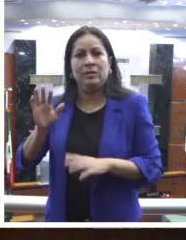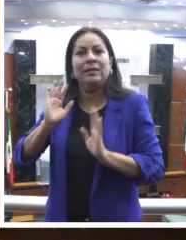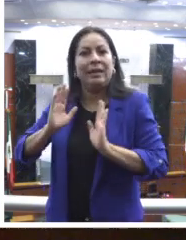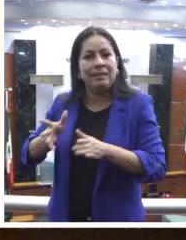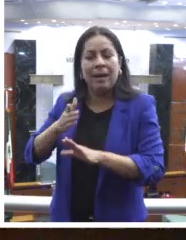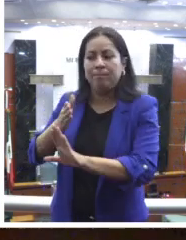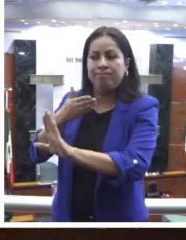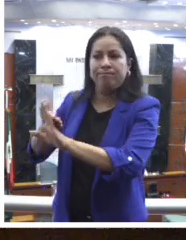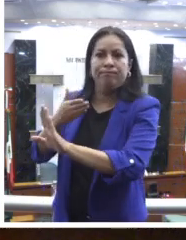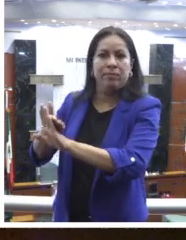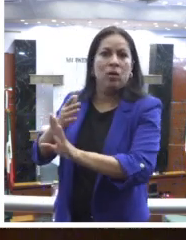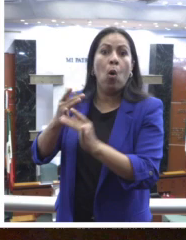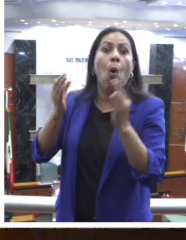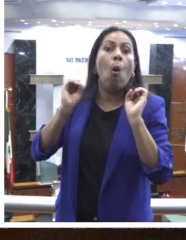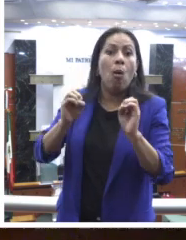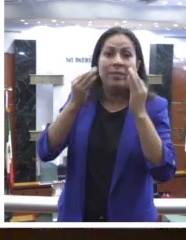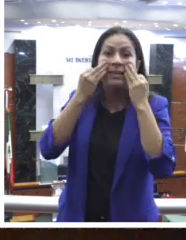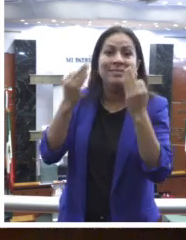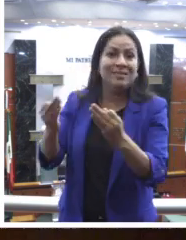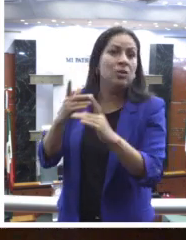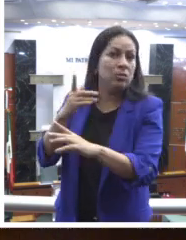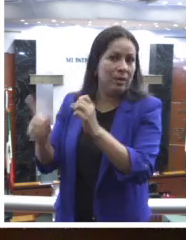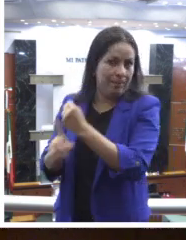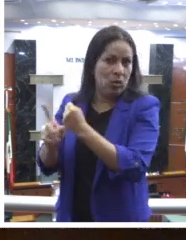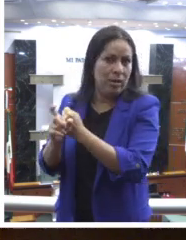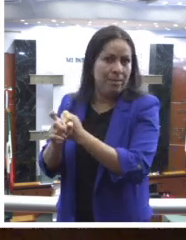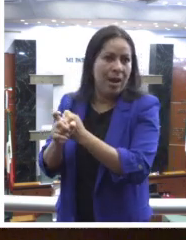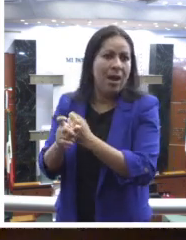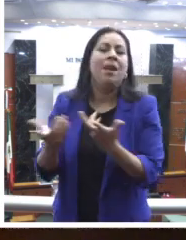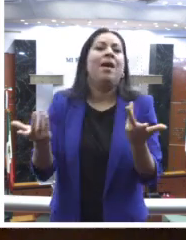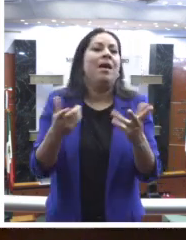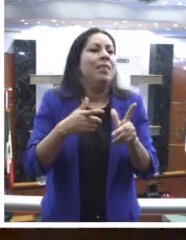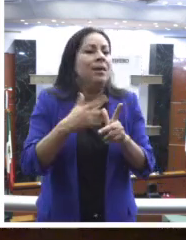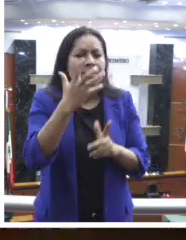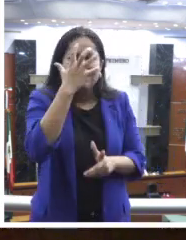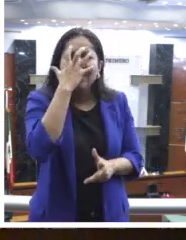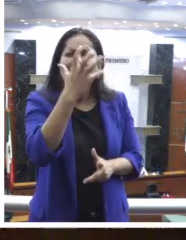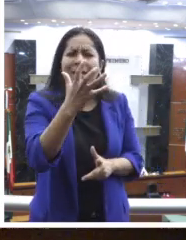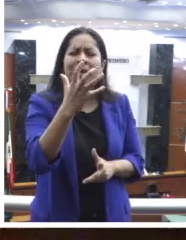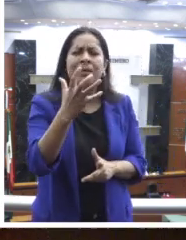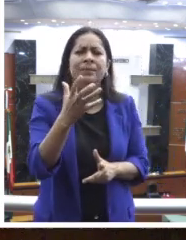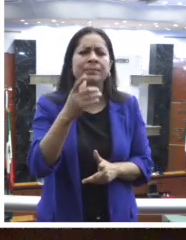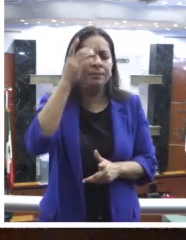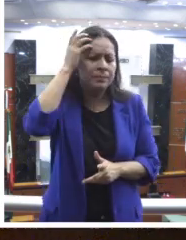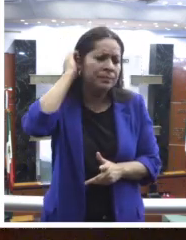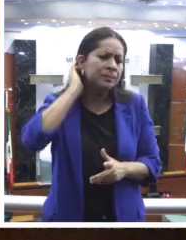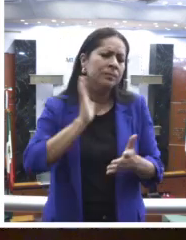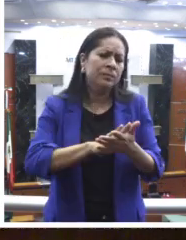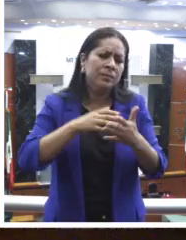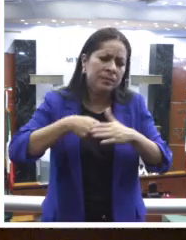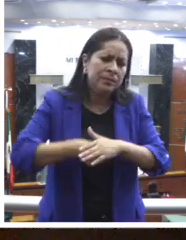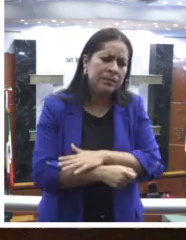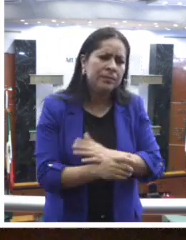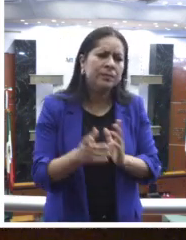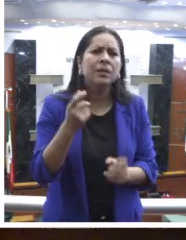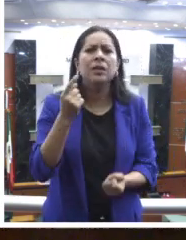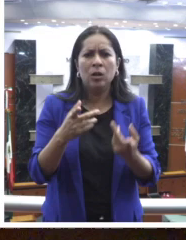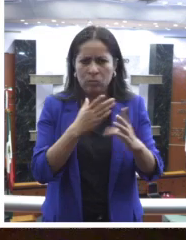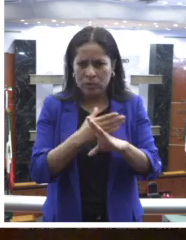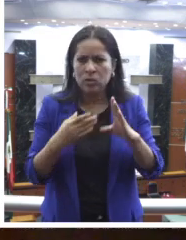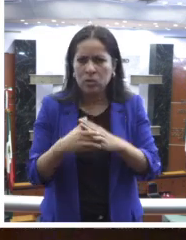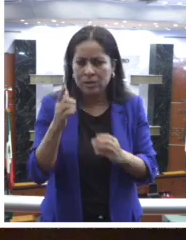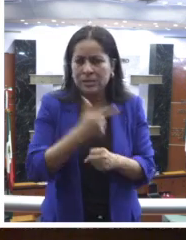testigos de los casos la percepción de seriedad El imponer la prisión preventiva en ciertos casos